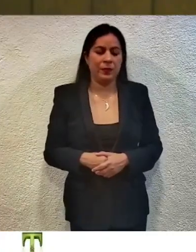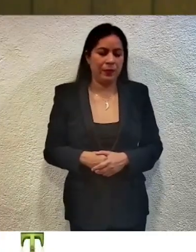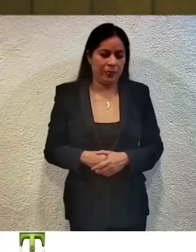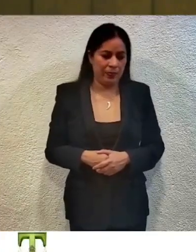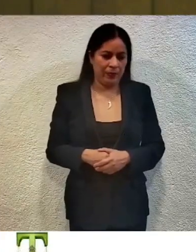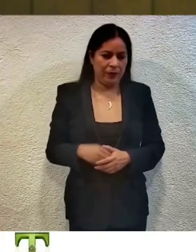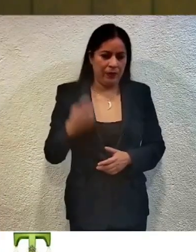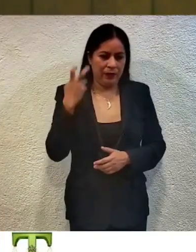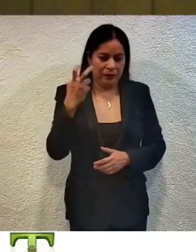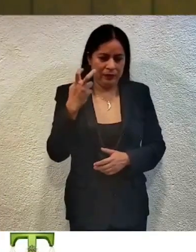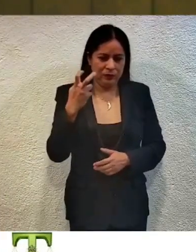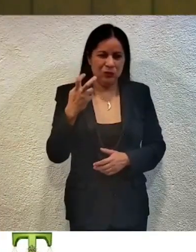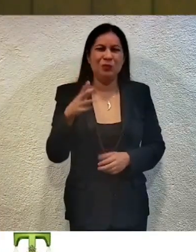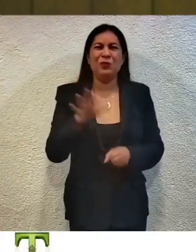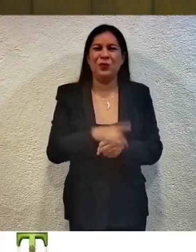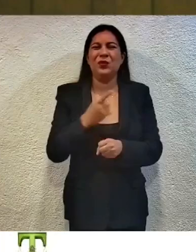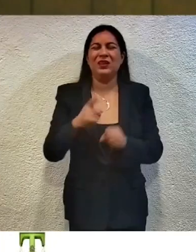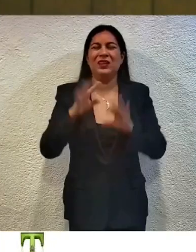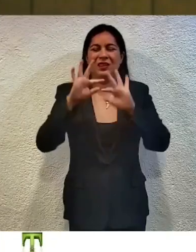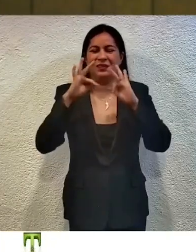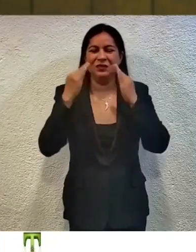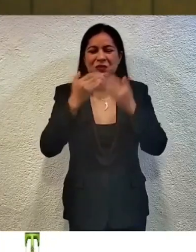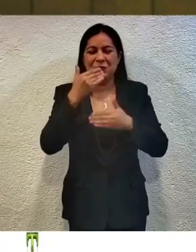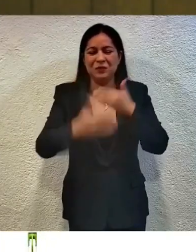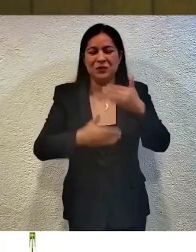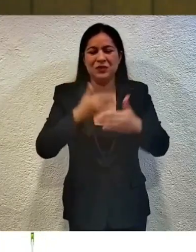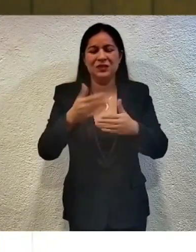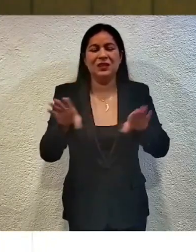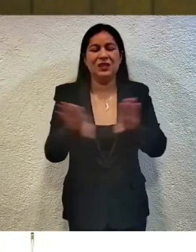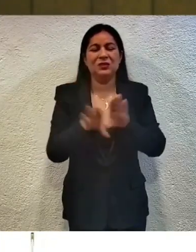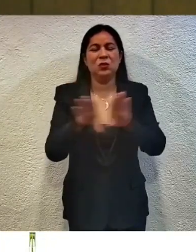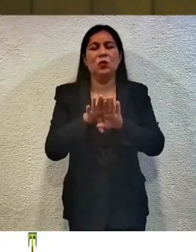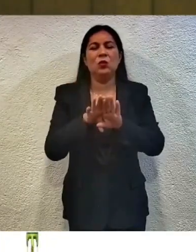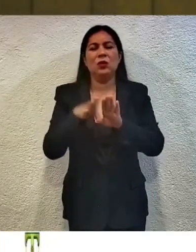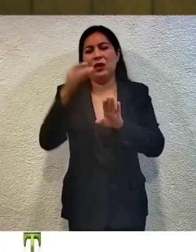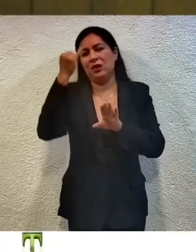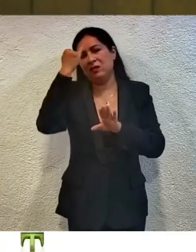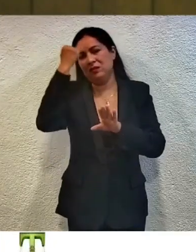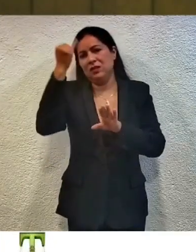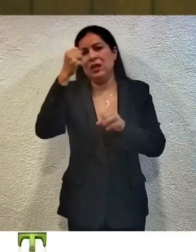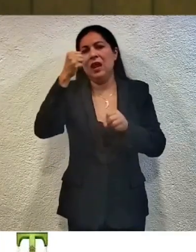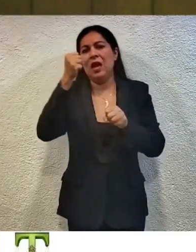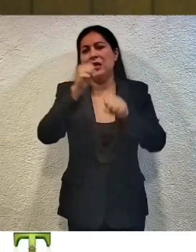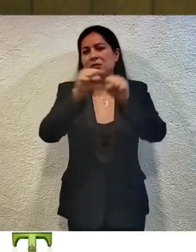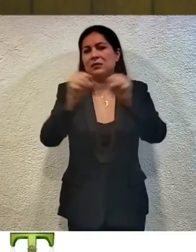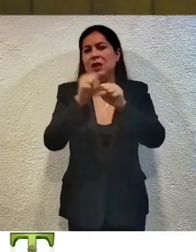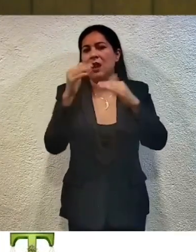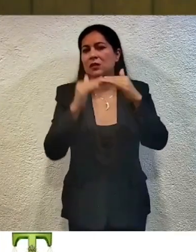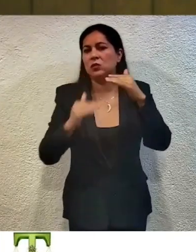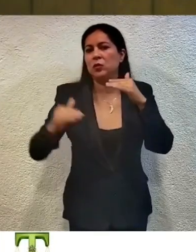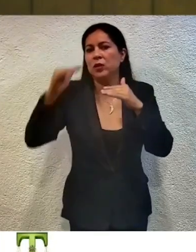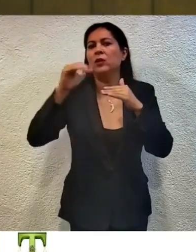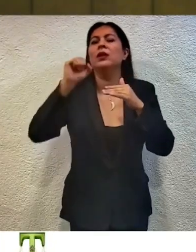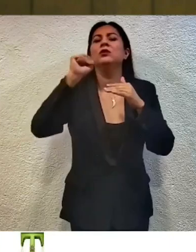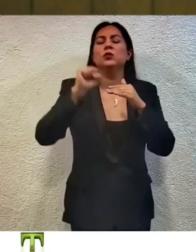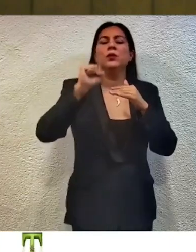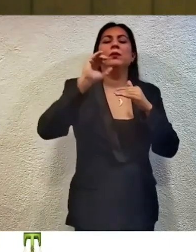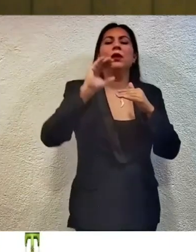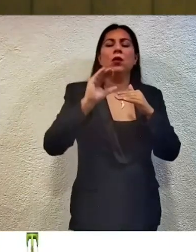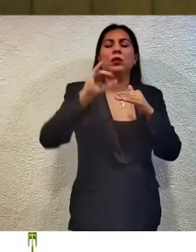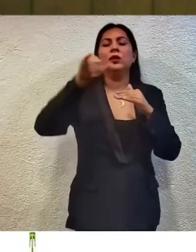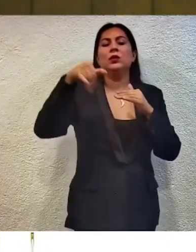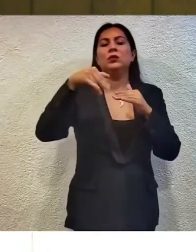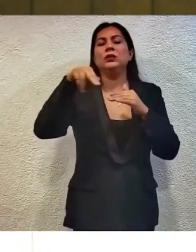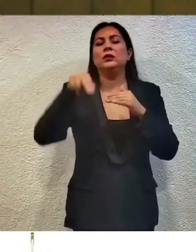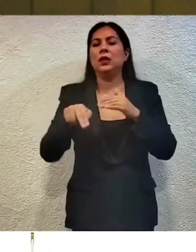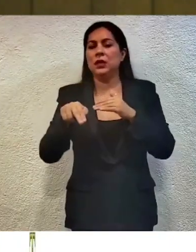Ello es así porque las formalidades procesales, así como los criterios de la Sala Superior y de la Suprema Corte de Justicia